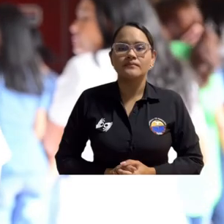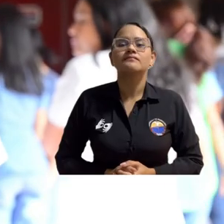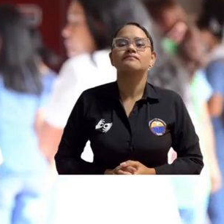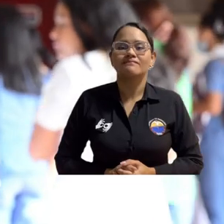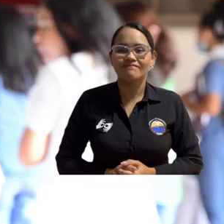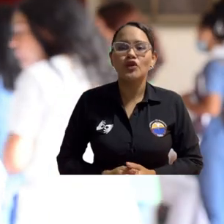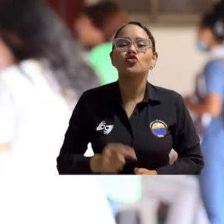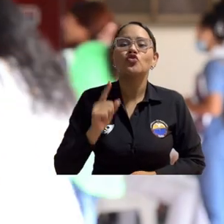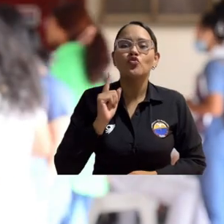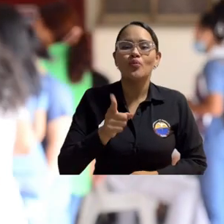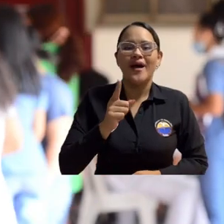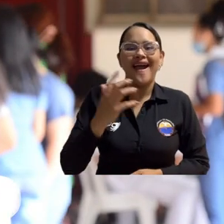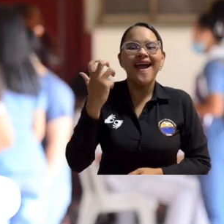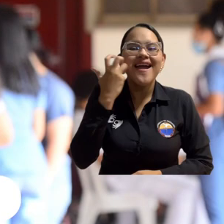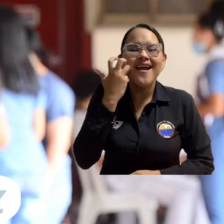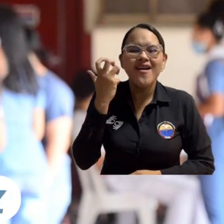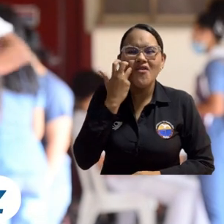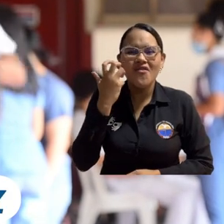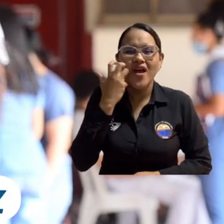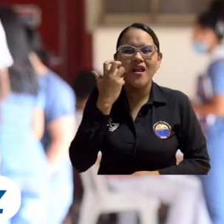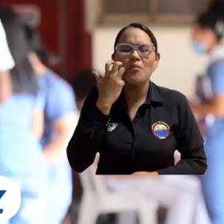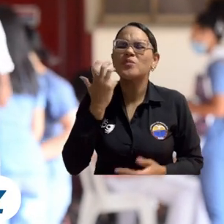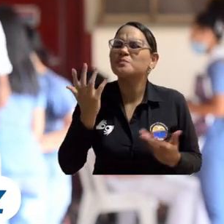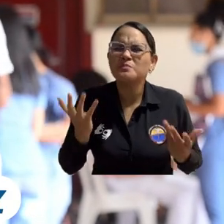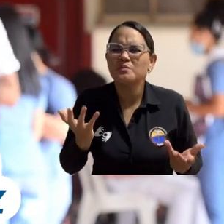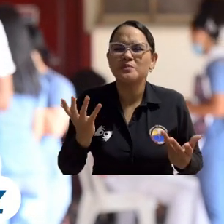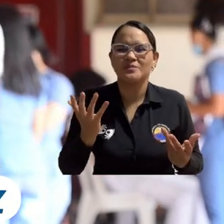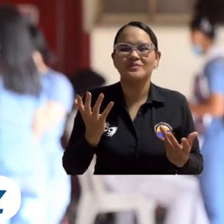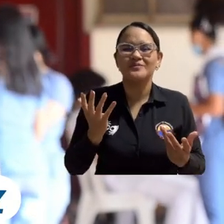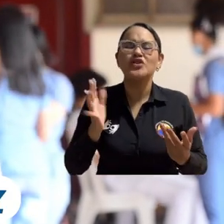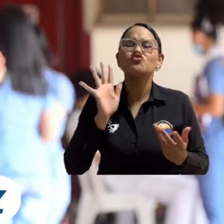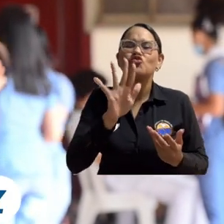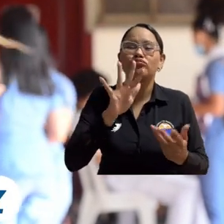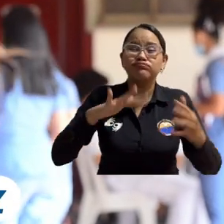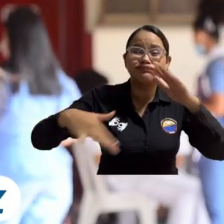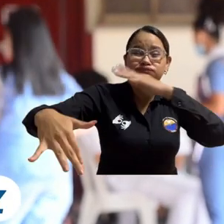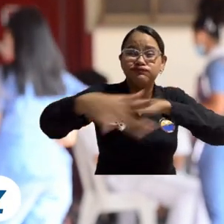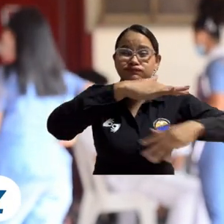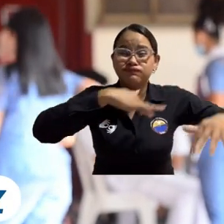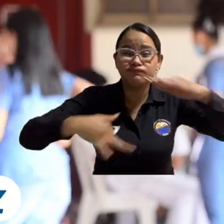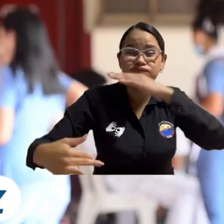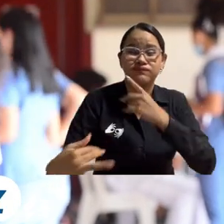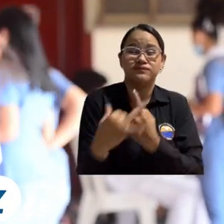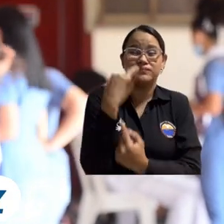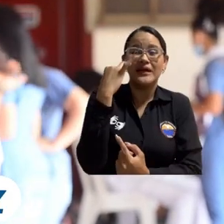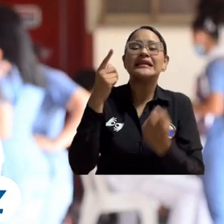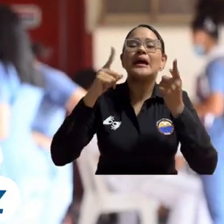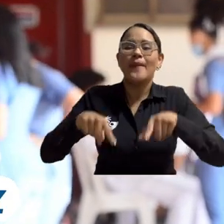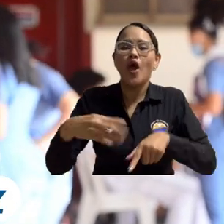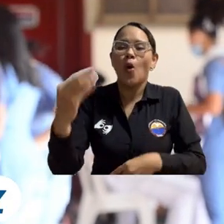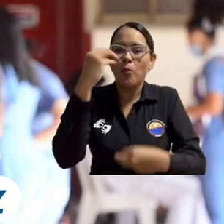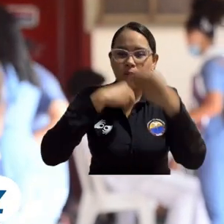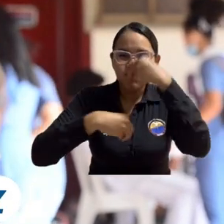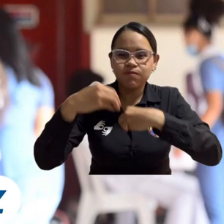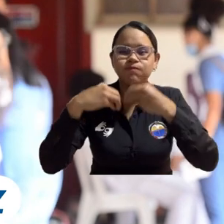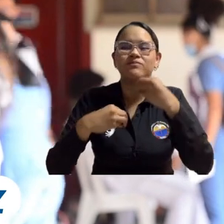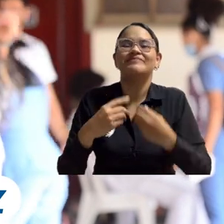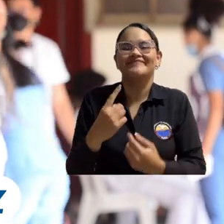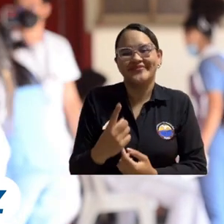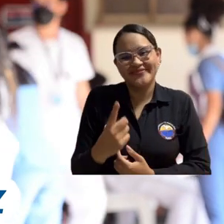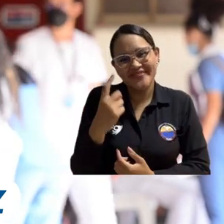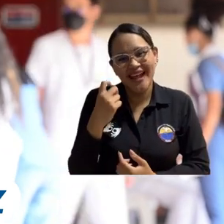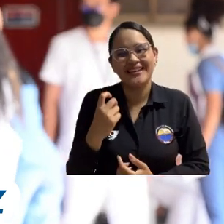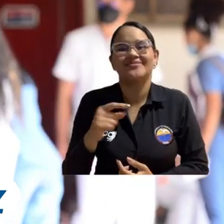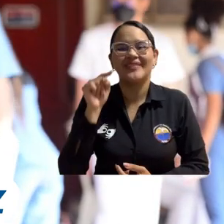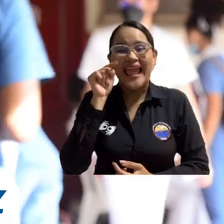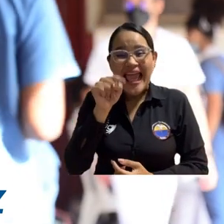las enfermedades provocadas por el ambiente y las enfermedades nutricionales las cuales